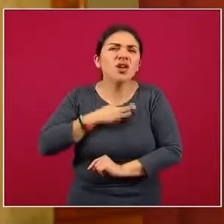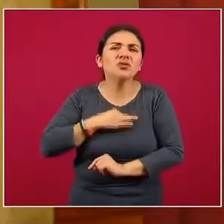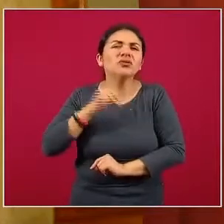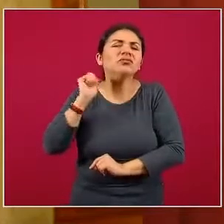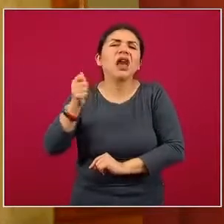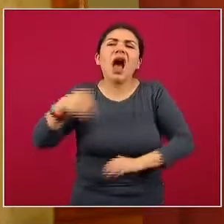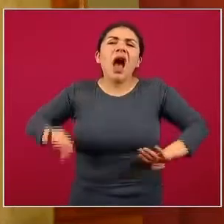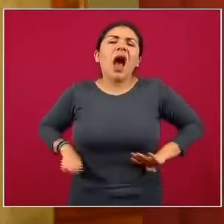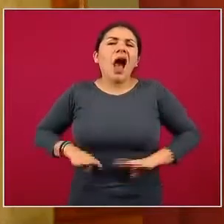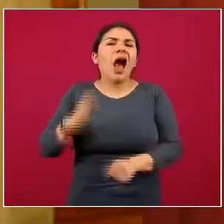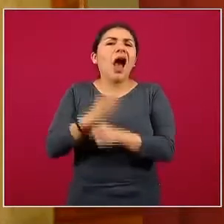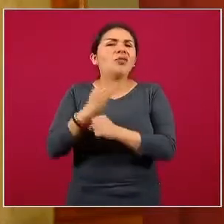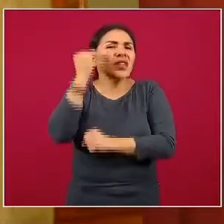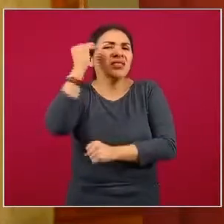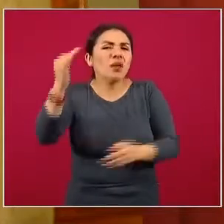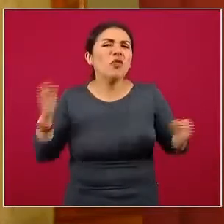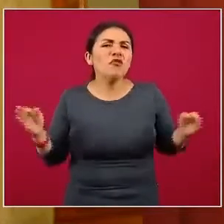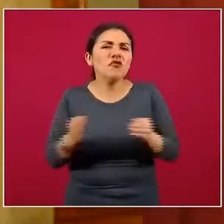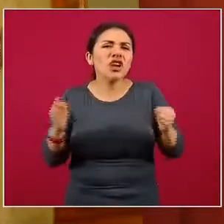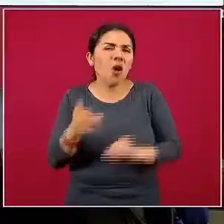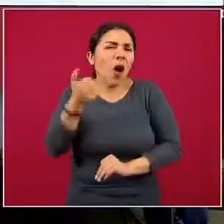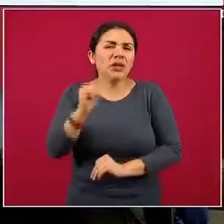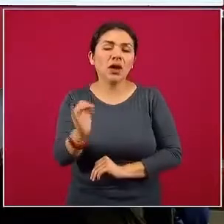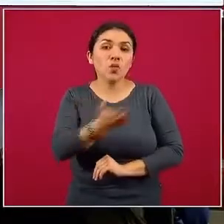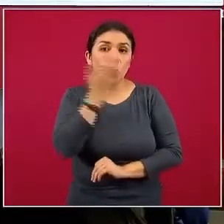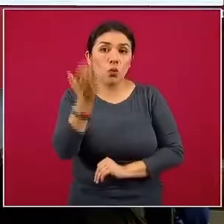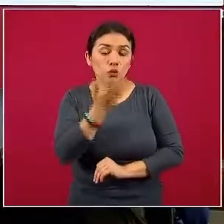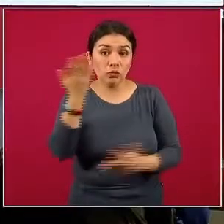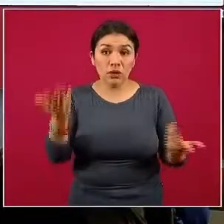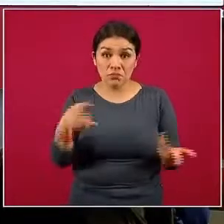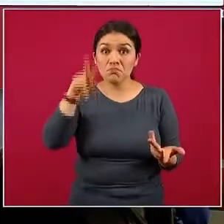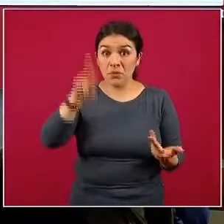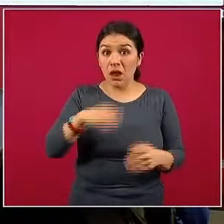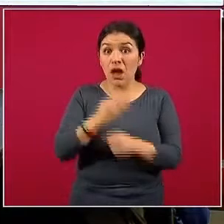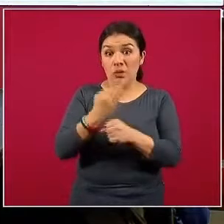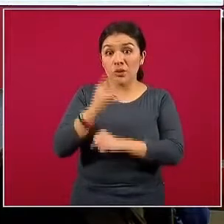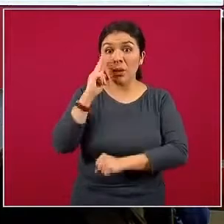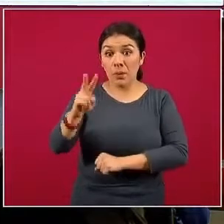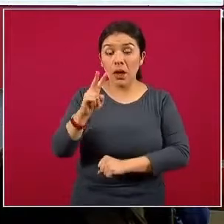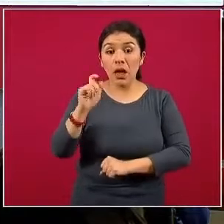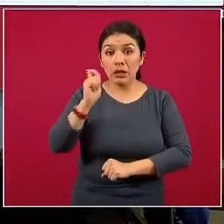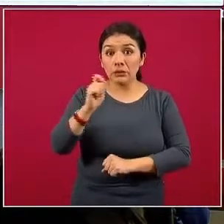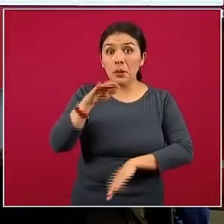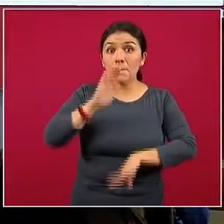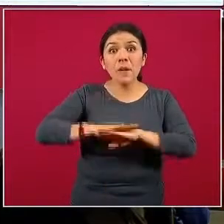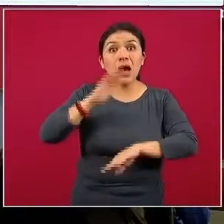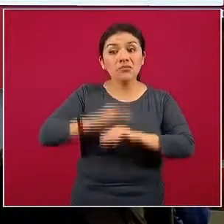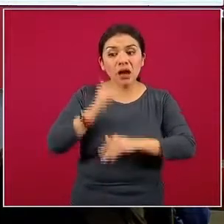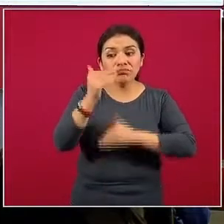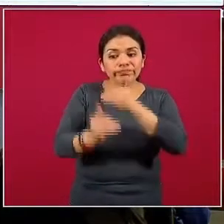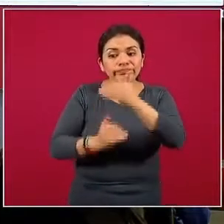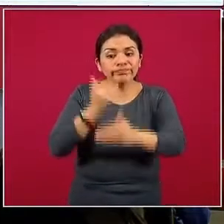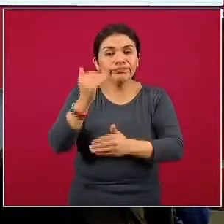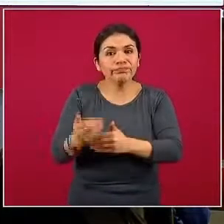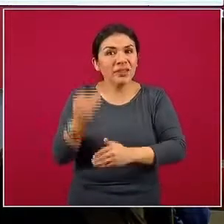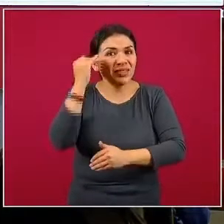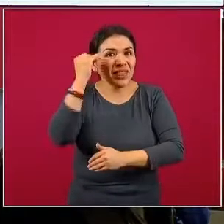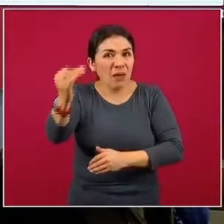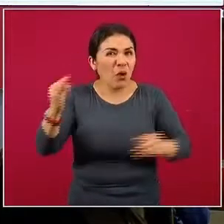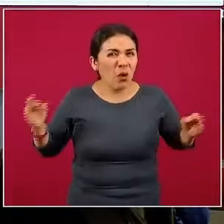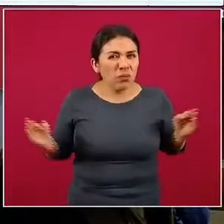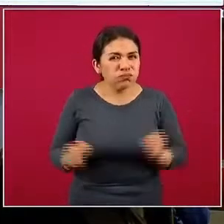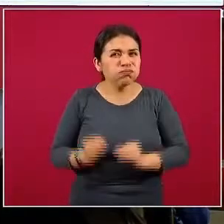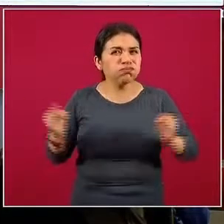propios de la temporada invernal, que por cierto vemos que en la medida que vamos avanzando y entrando en la